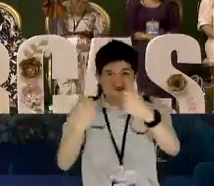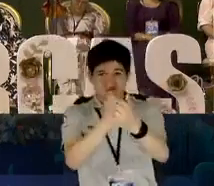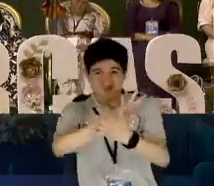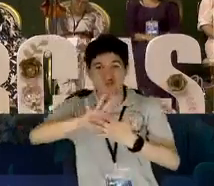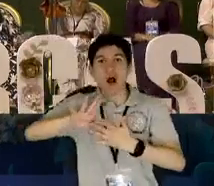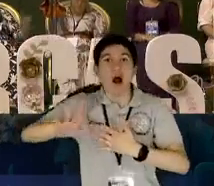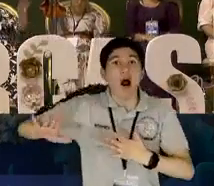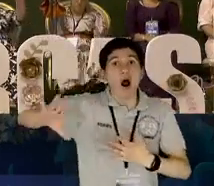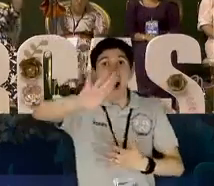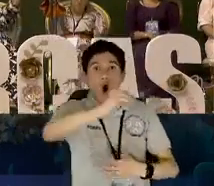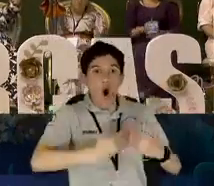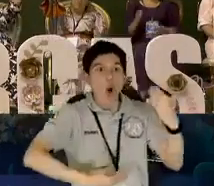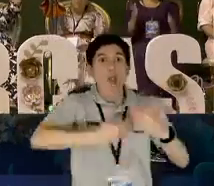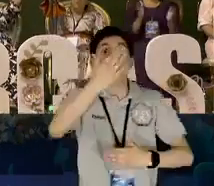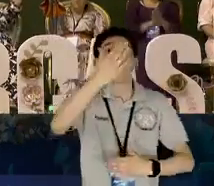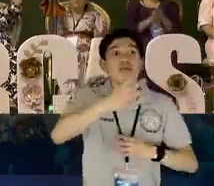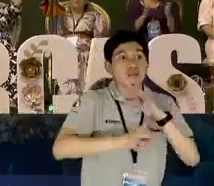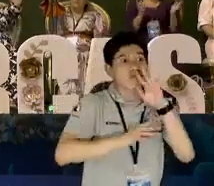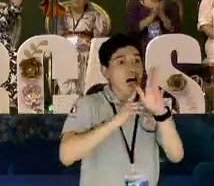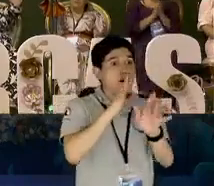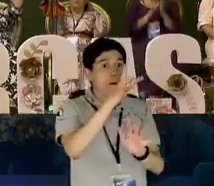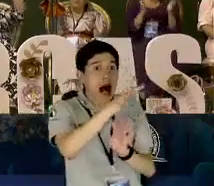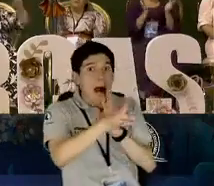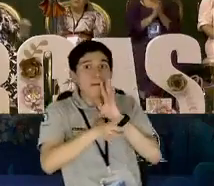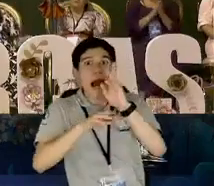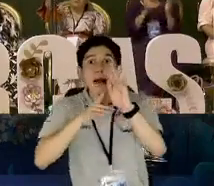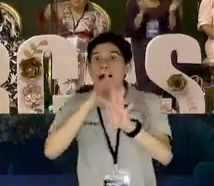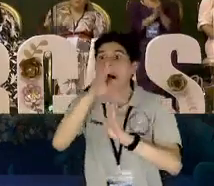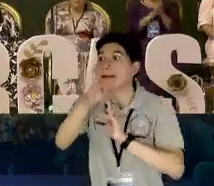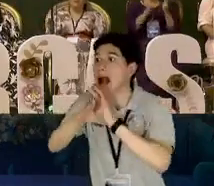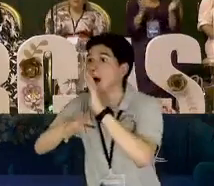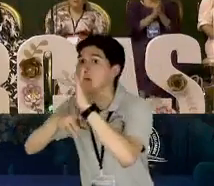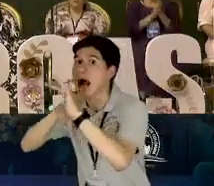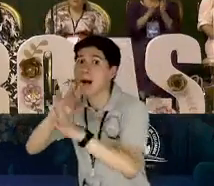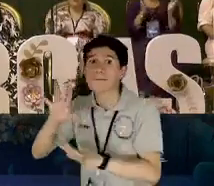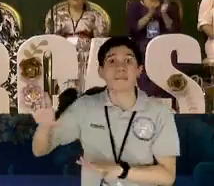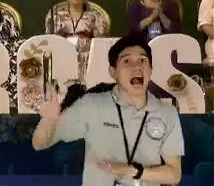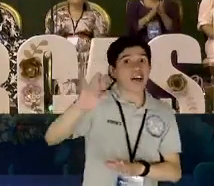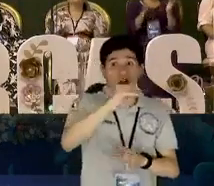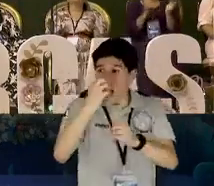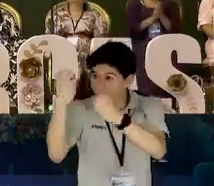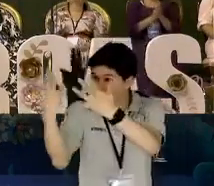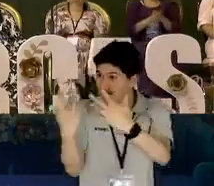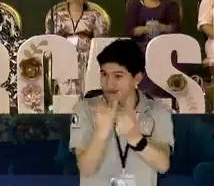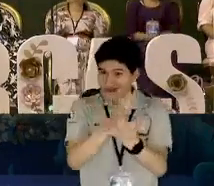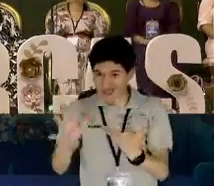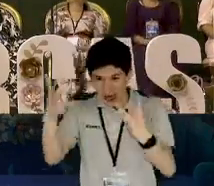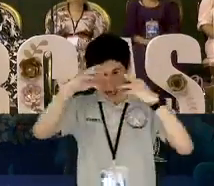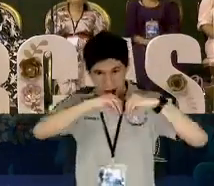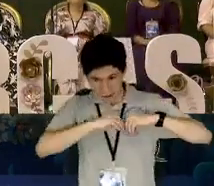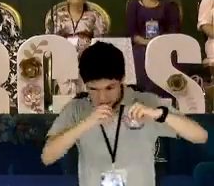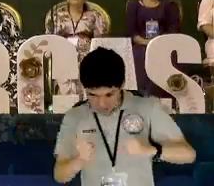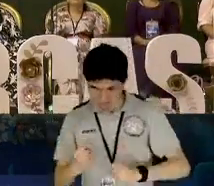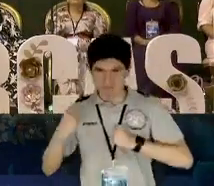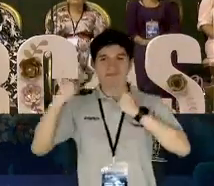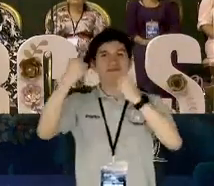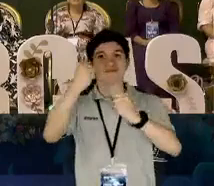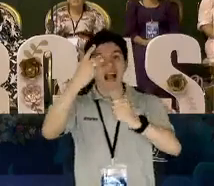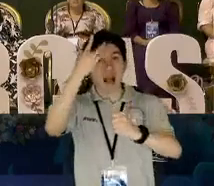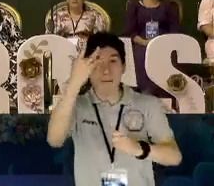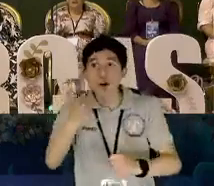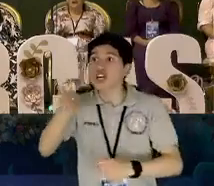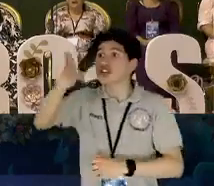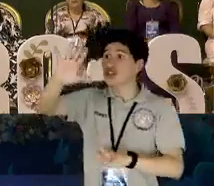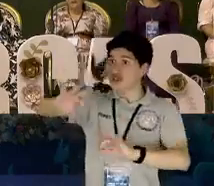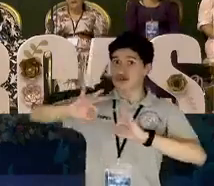comenzaron a hablar en otras lenguas. Fueron bautizados en el nombre de Jesús con el poder del Espíritu Santo, porque Dios es bueno, fiel y